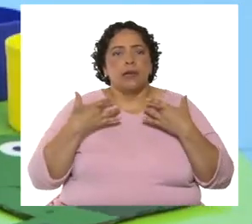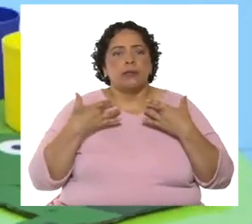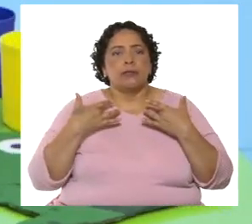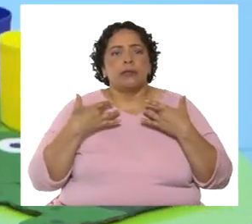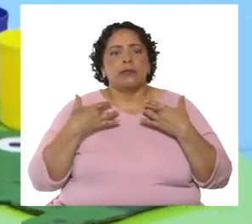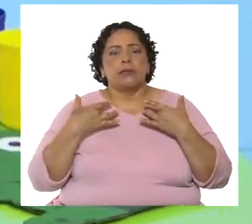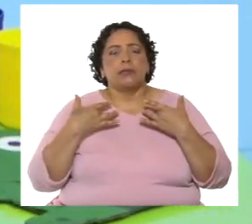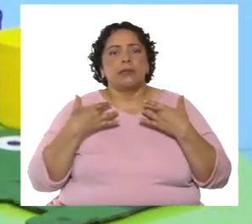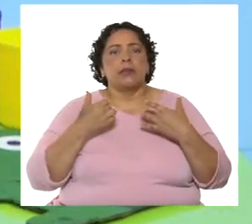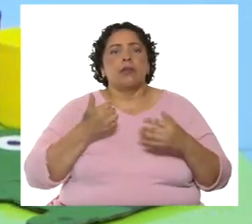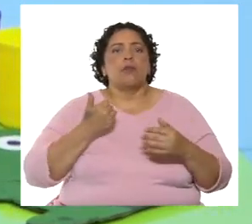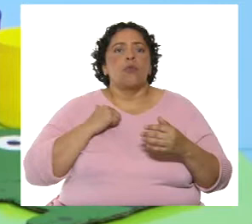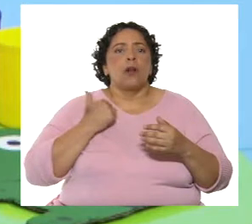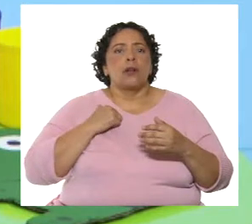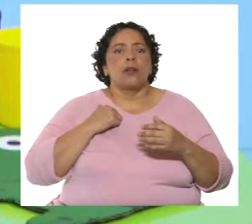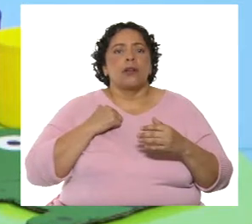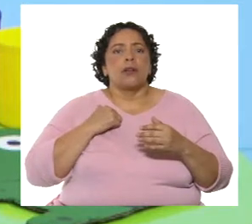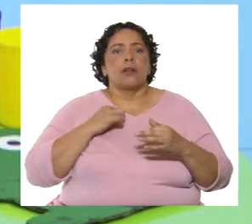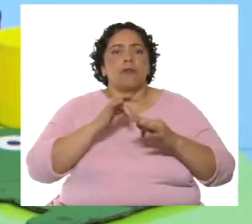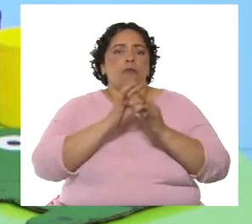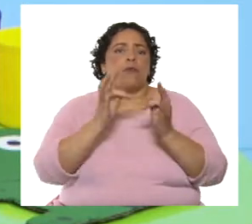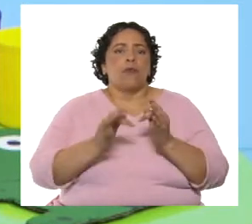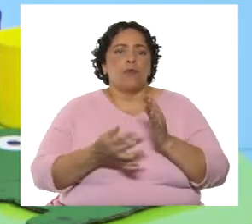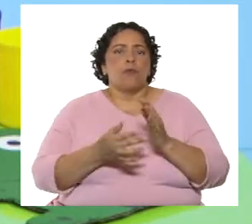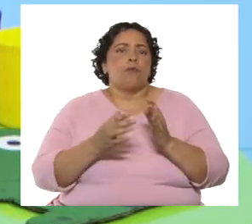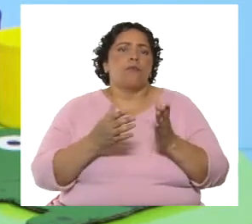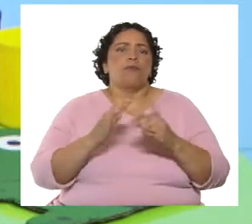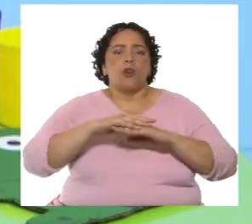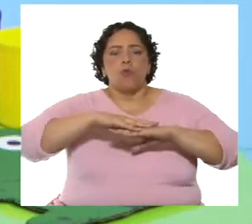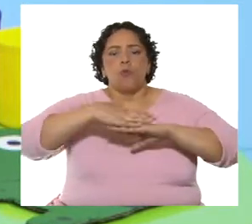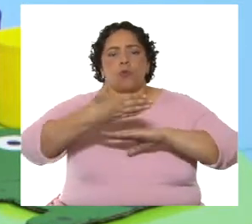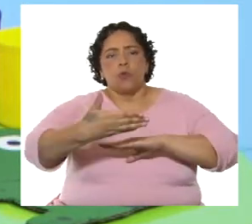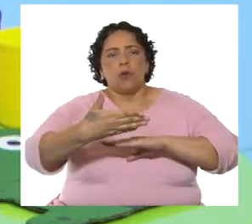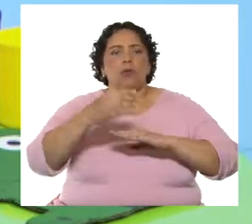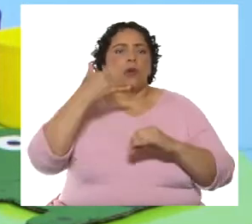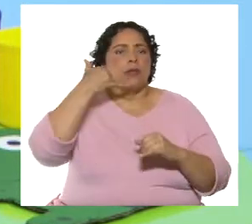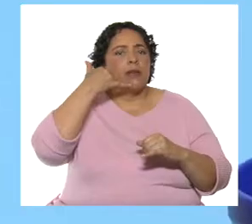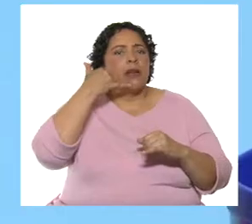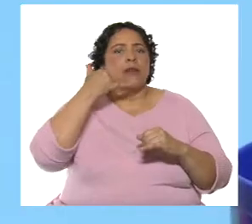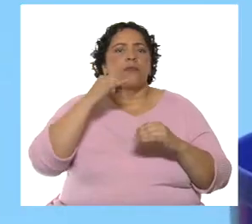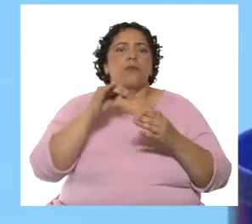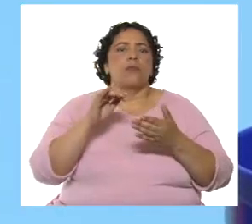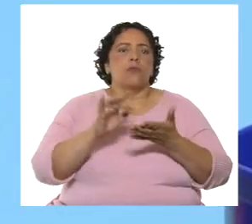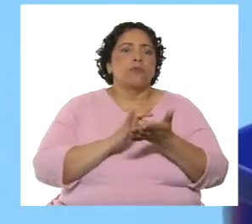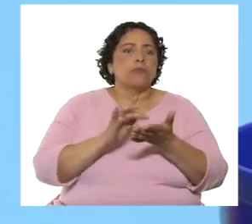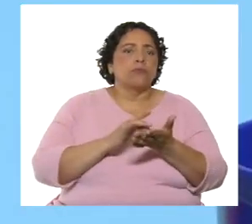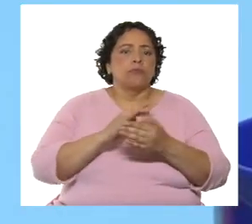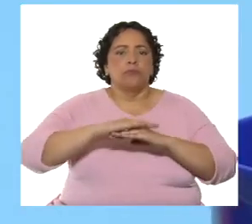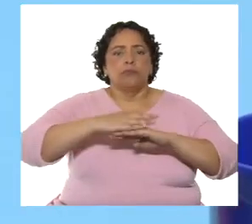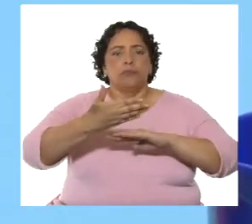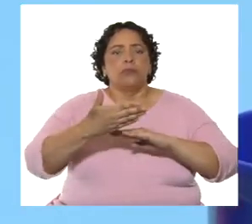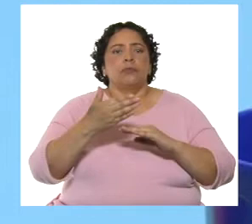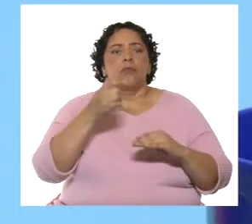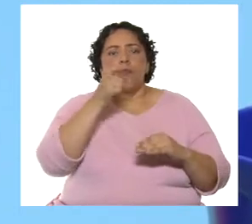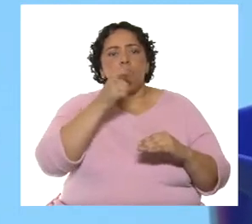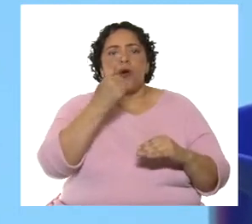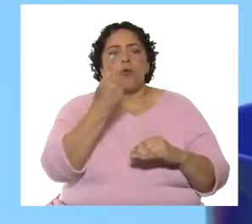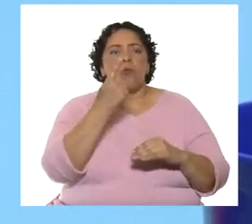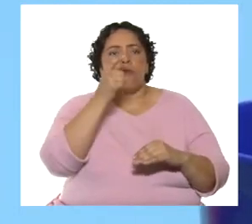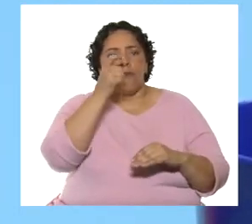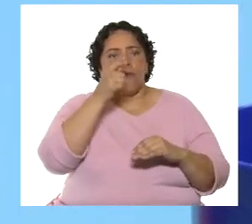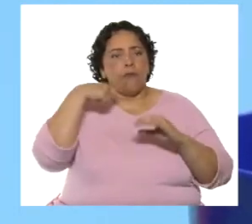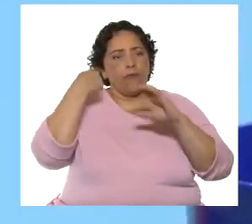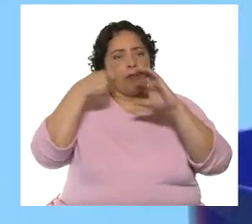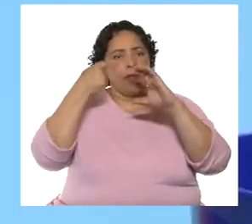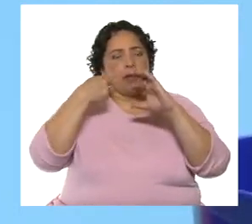que en cualquier medio tecnológico que tengamos en nuestras casas, las computadoras, teléfonos o canaima, buscar un video donde